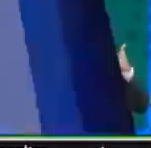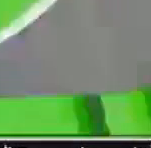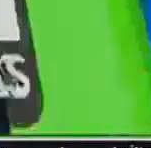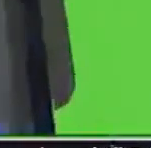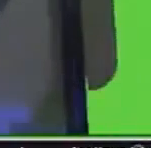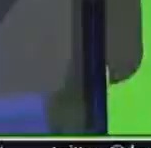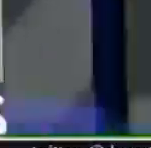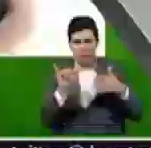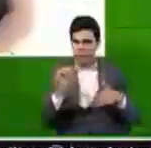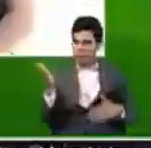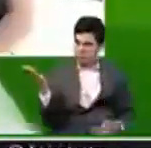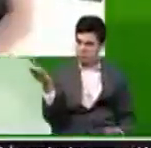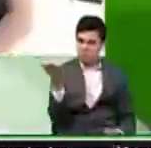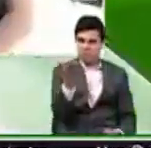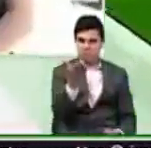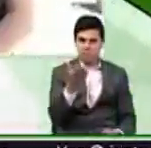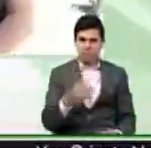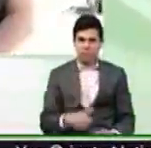adelante.